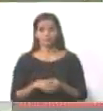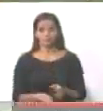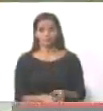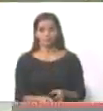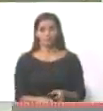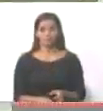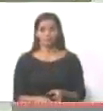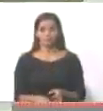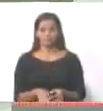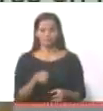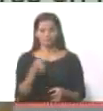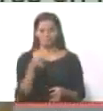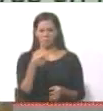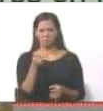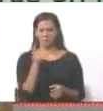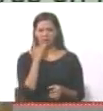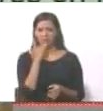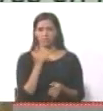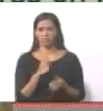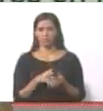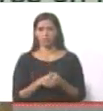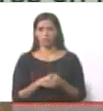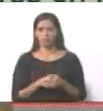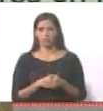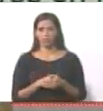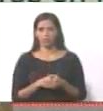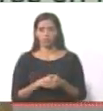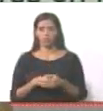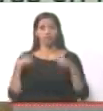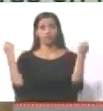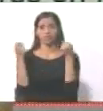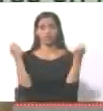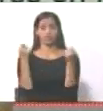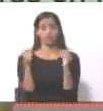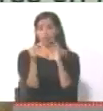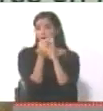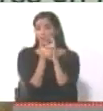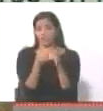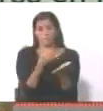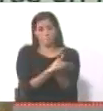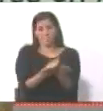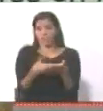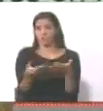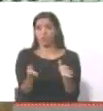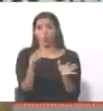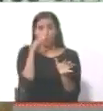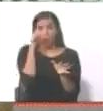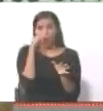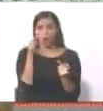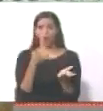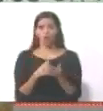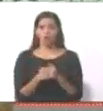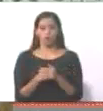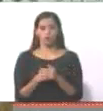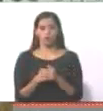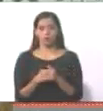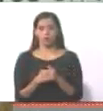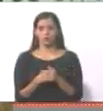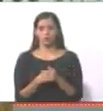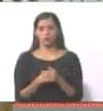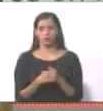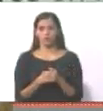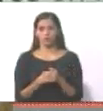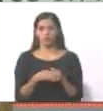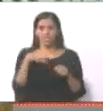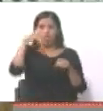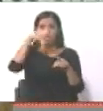Poca valentía. Diario Express después dice, fue una boda multimillonaria, un lujo que humilló toda la... escucha, que